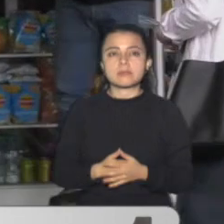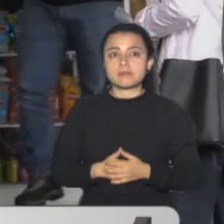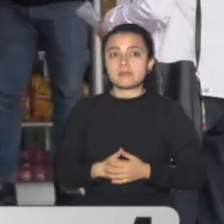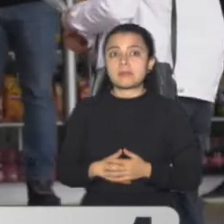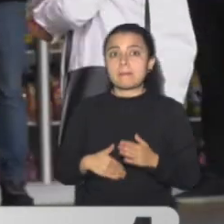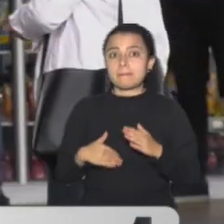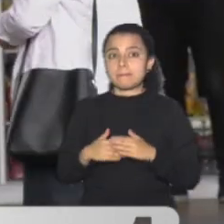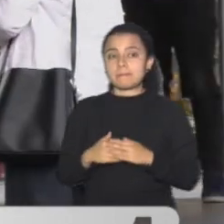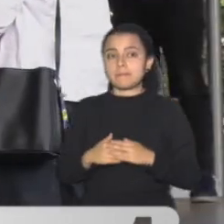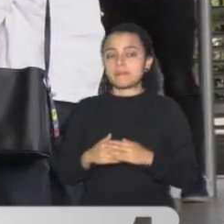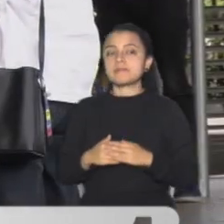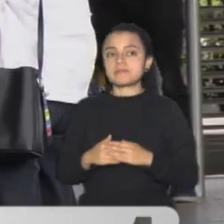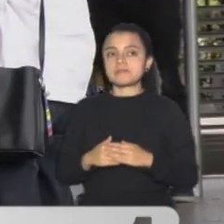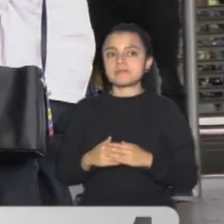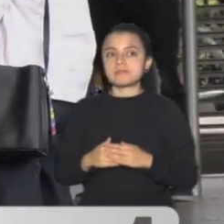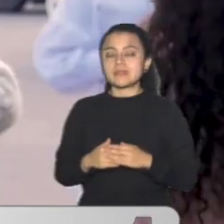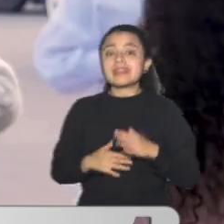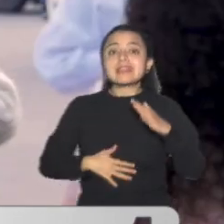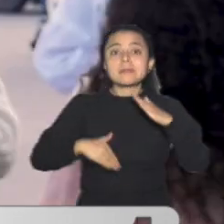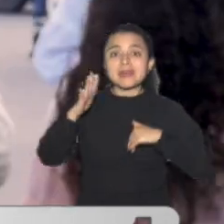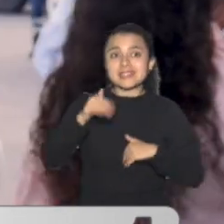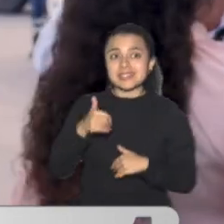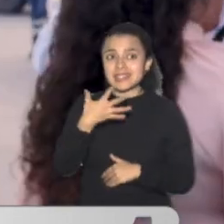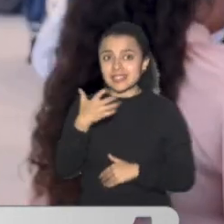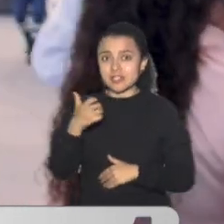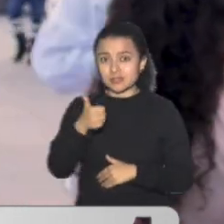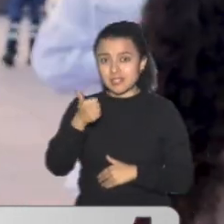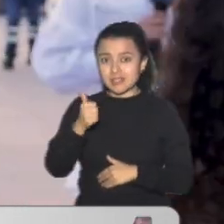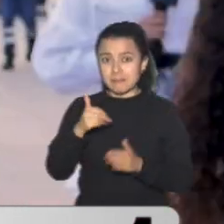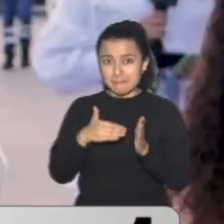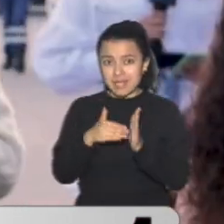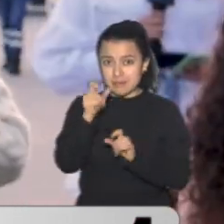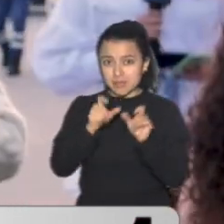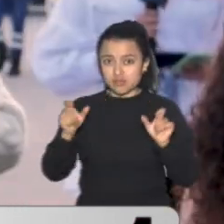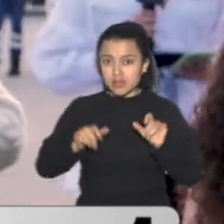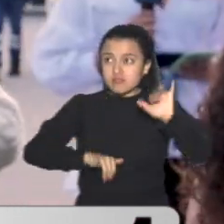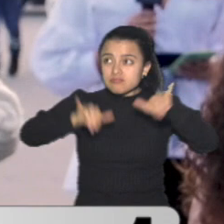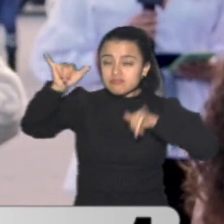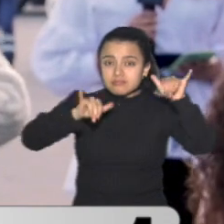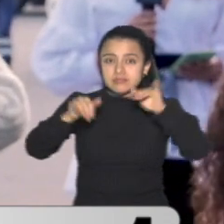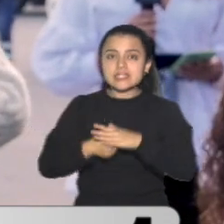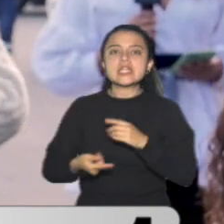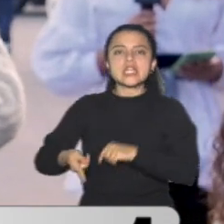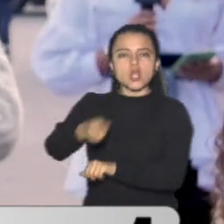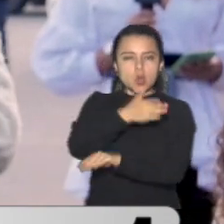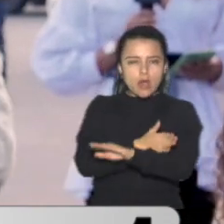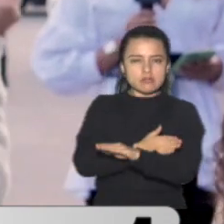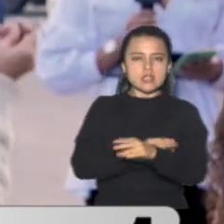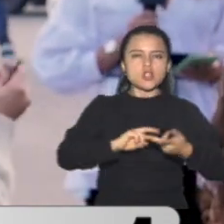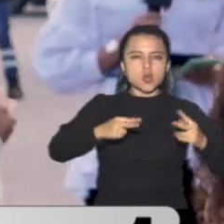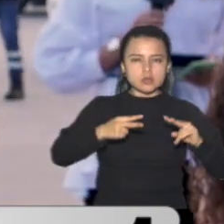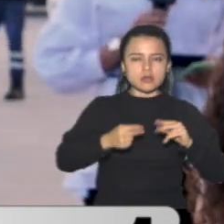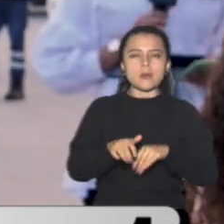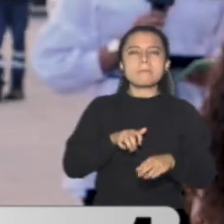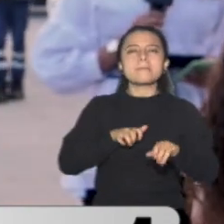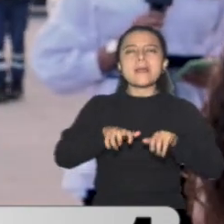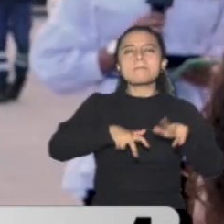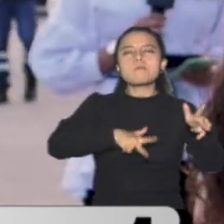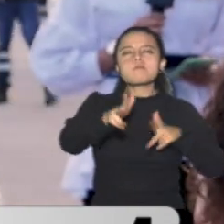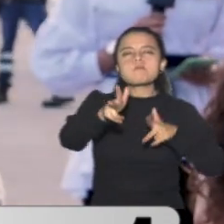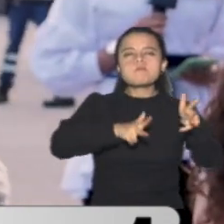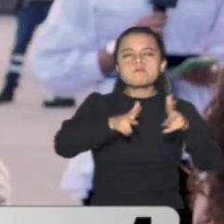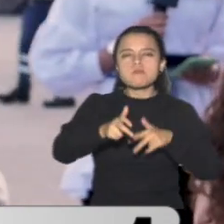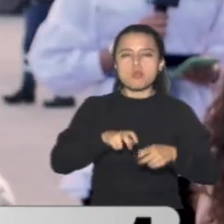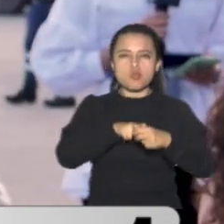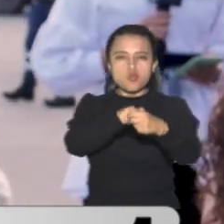510 mil viajeros los cuales 166 mil se prevé sean internacionales y 344.000 domésticos